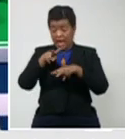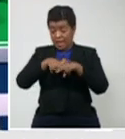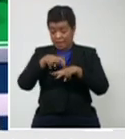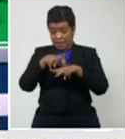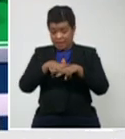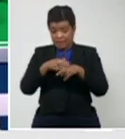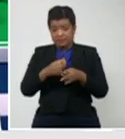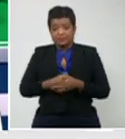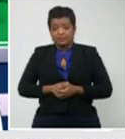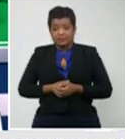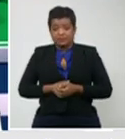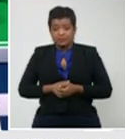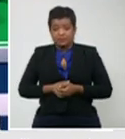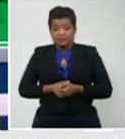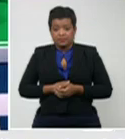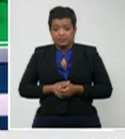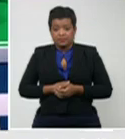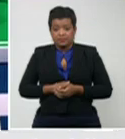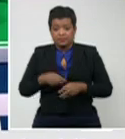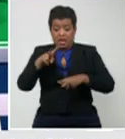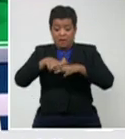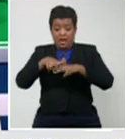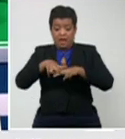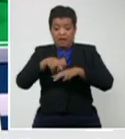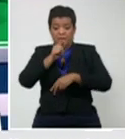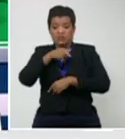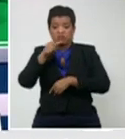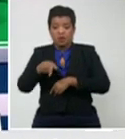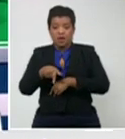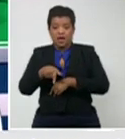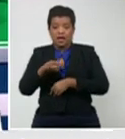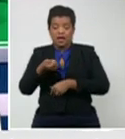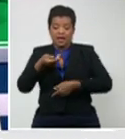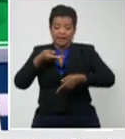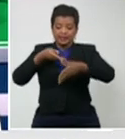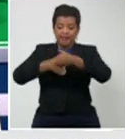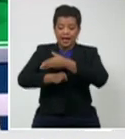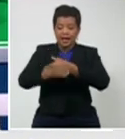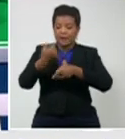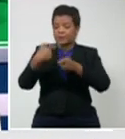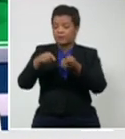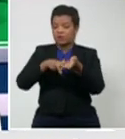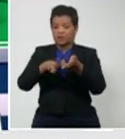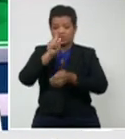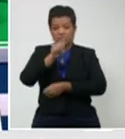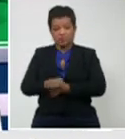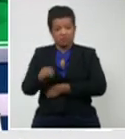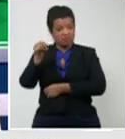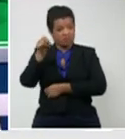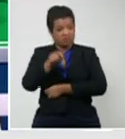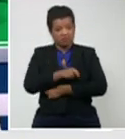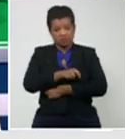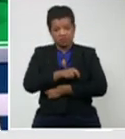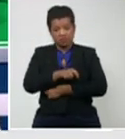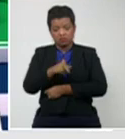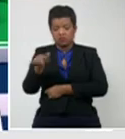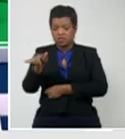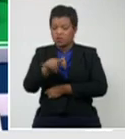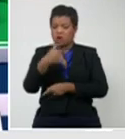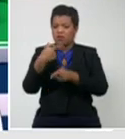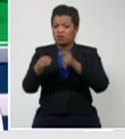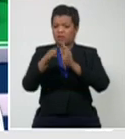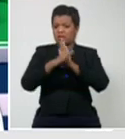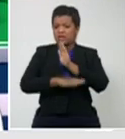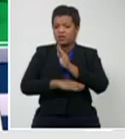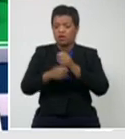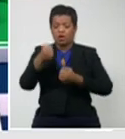o la salida de La Habana está prohibida, no se está permitiendo. Y como esas otras más, la transportación de